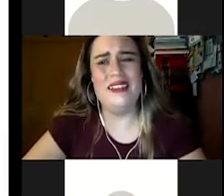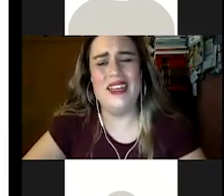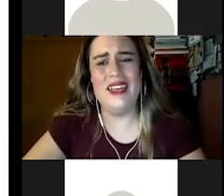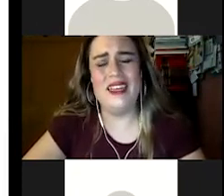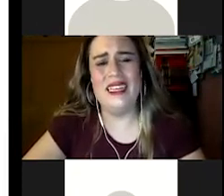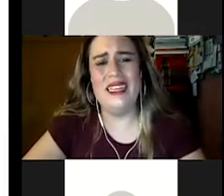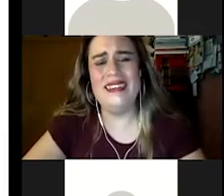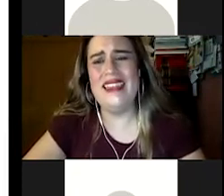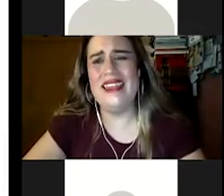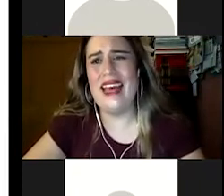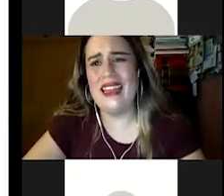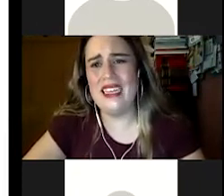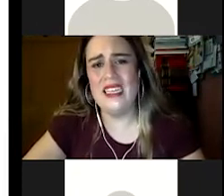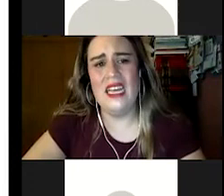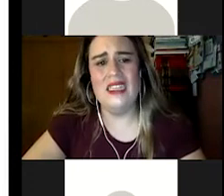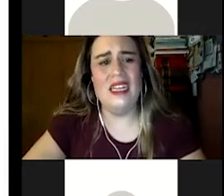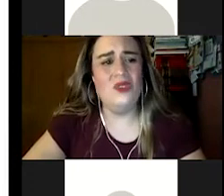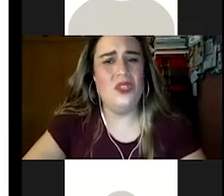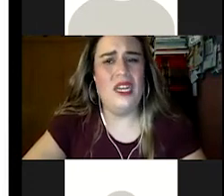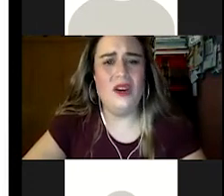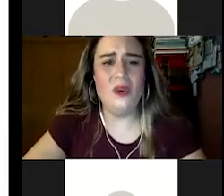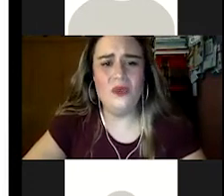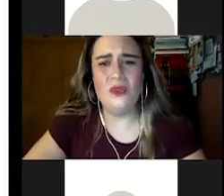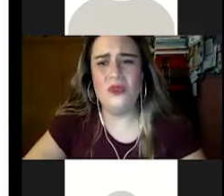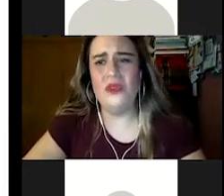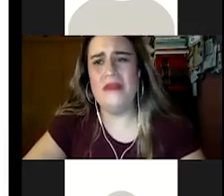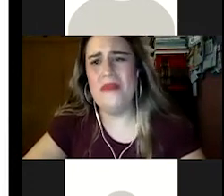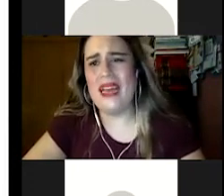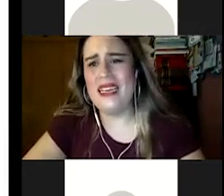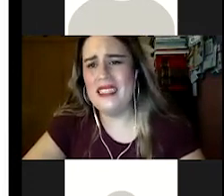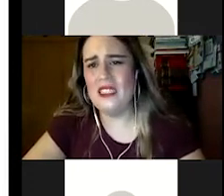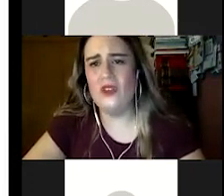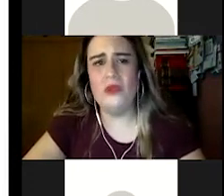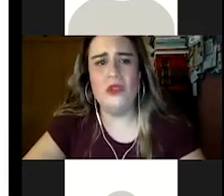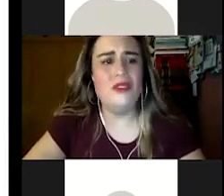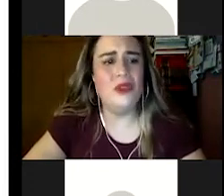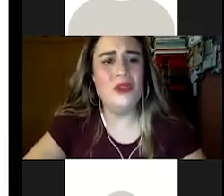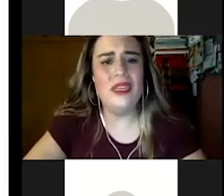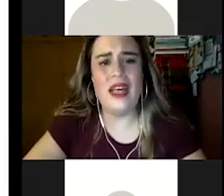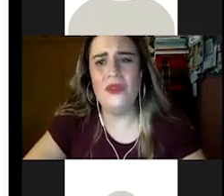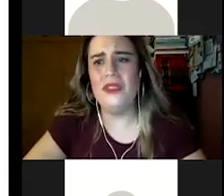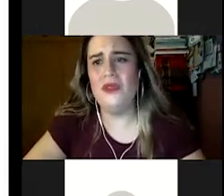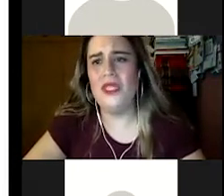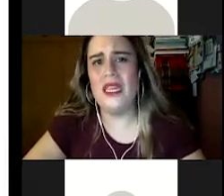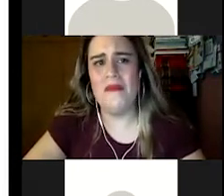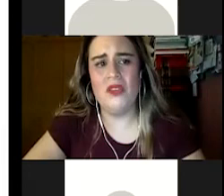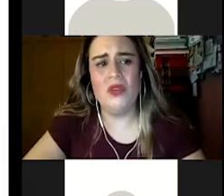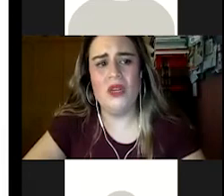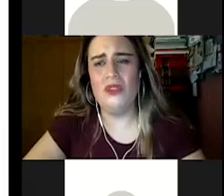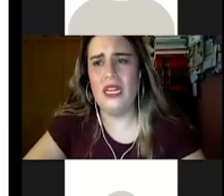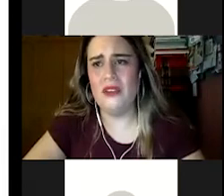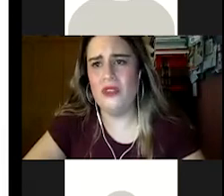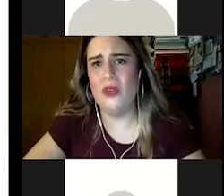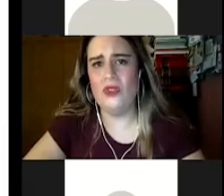de entidades, tanto de la ONU como de países, como de todos lados, dando seguimiento a